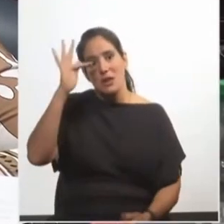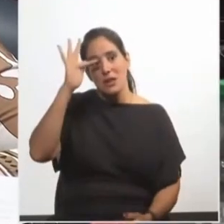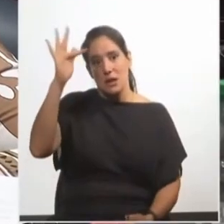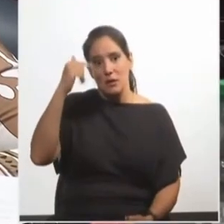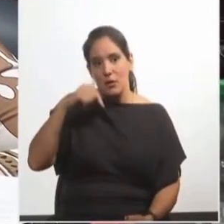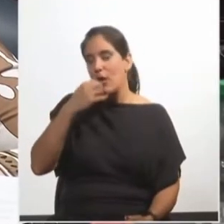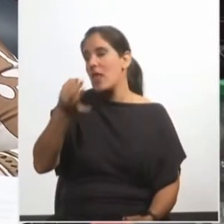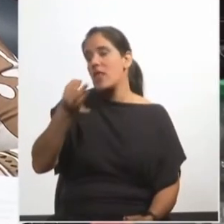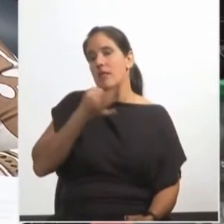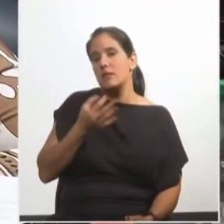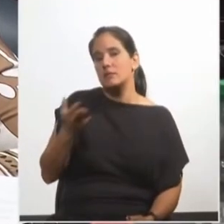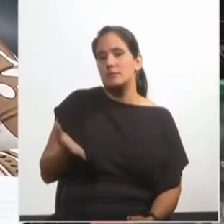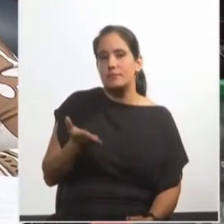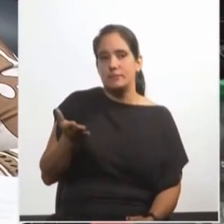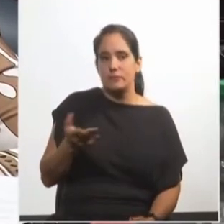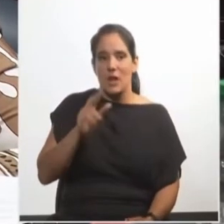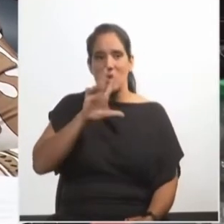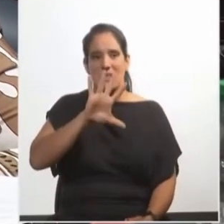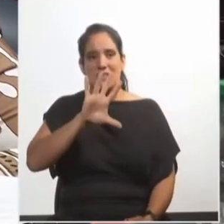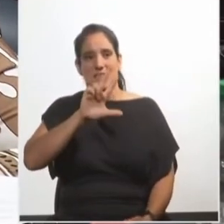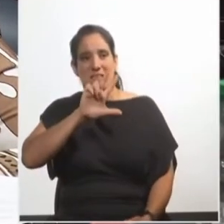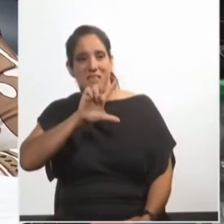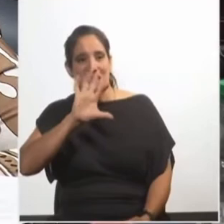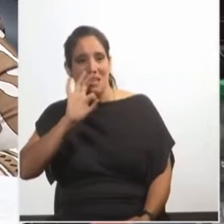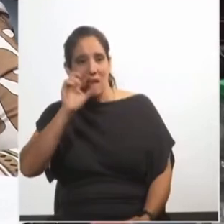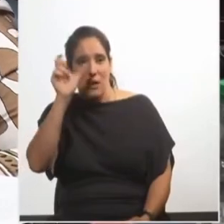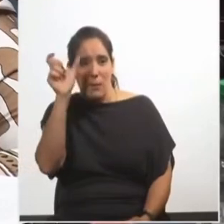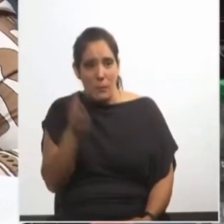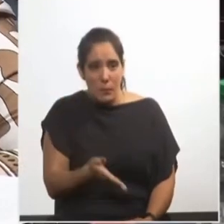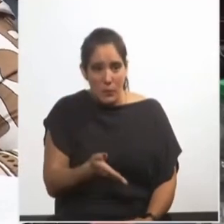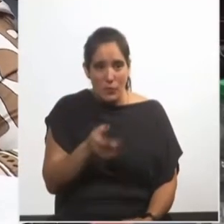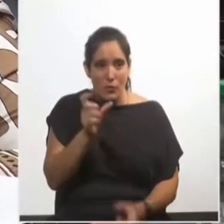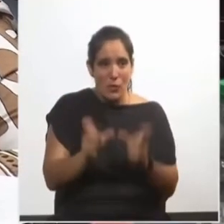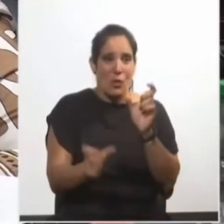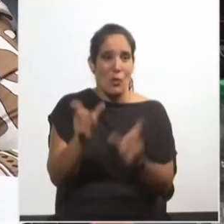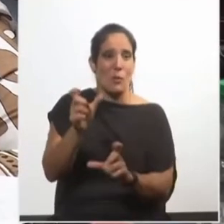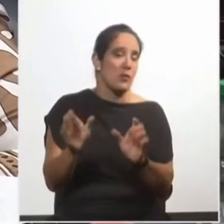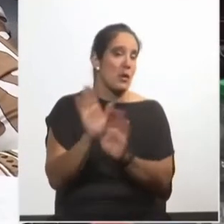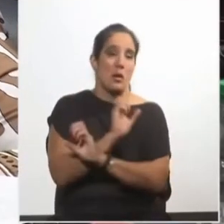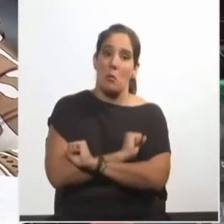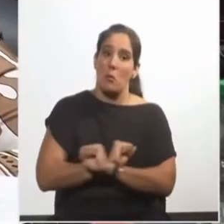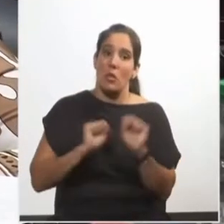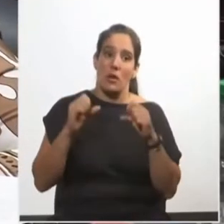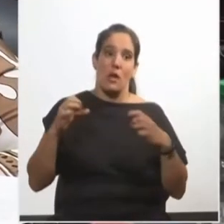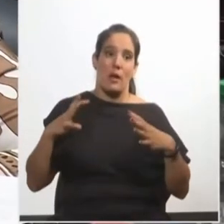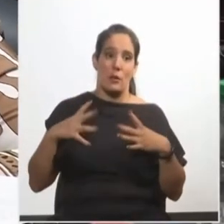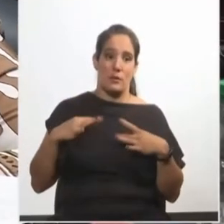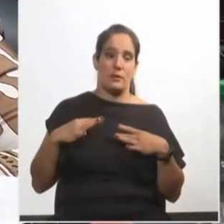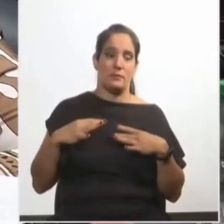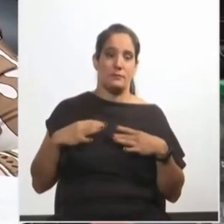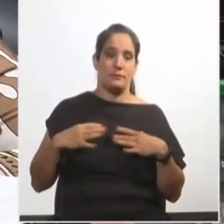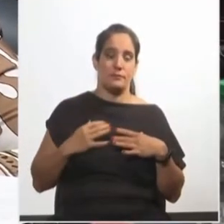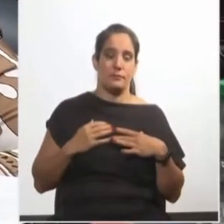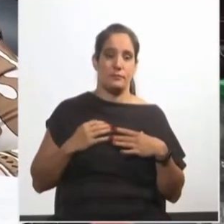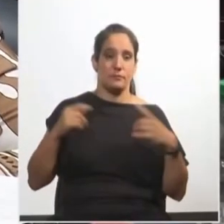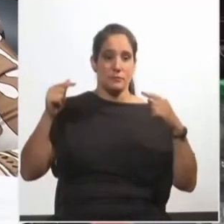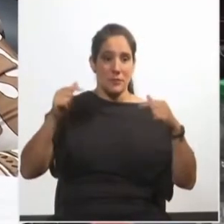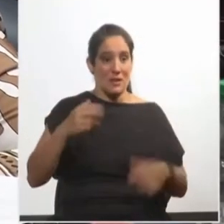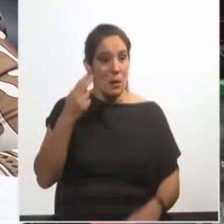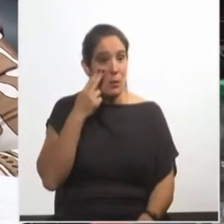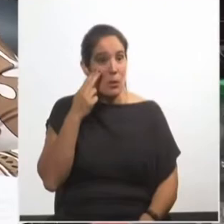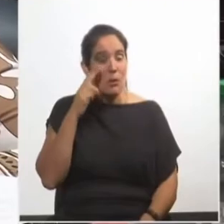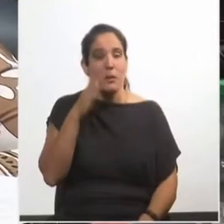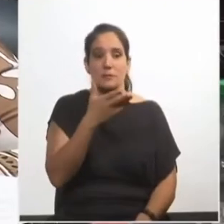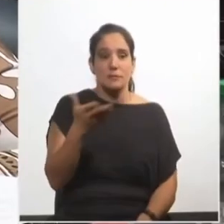incluso hablan de un 30% de personas que no accederían a una jubilación. Ese problema